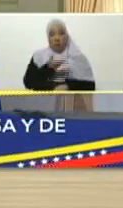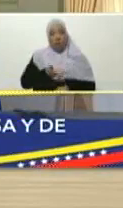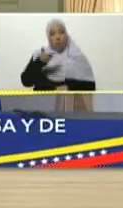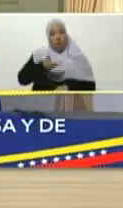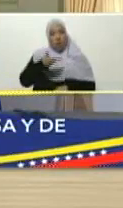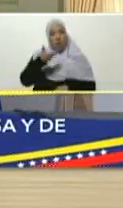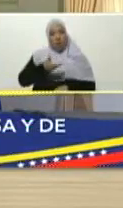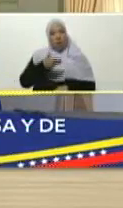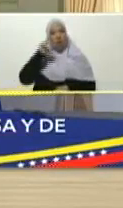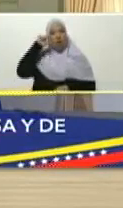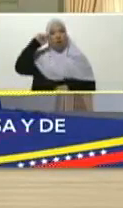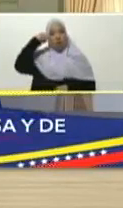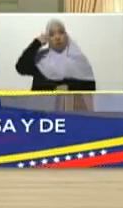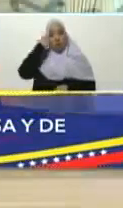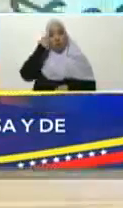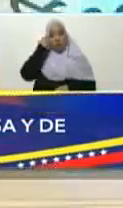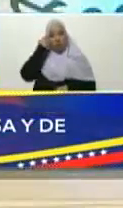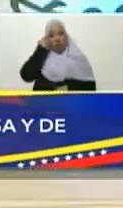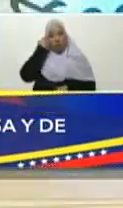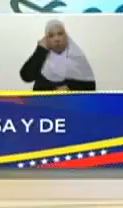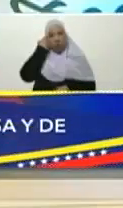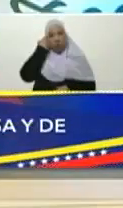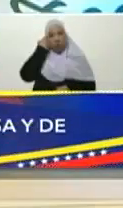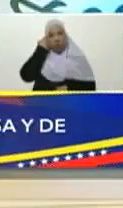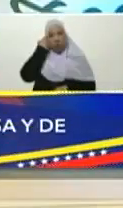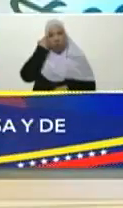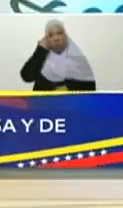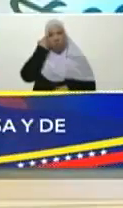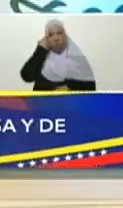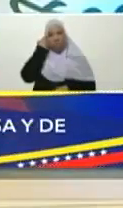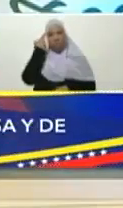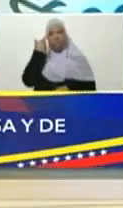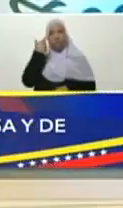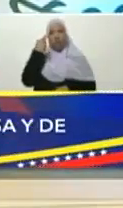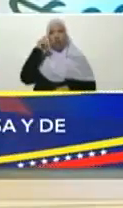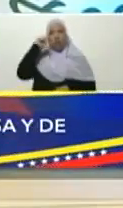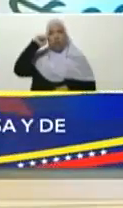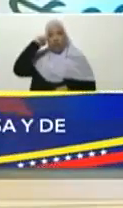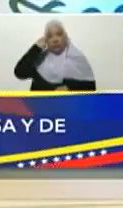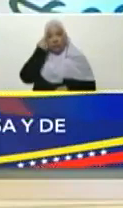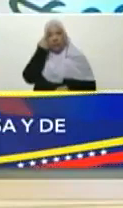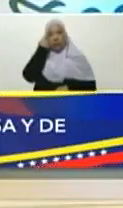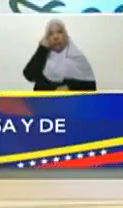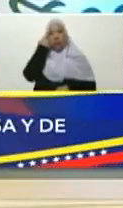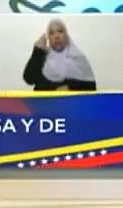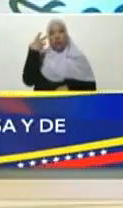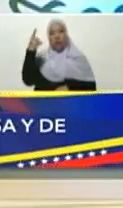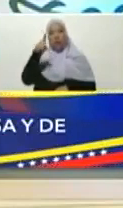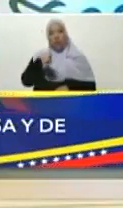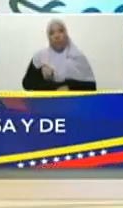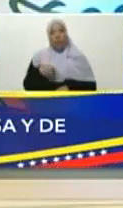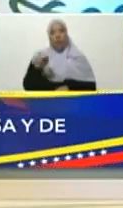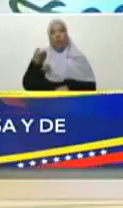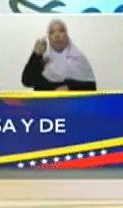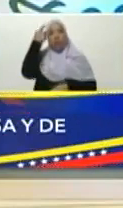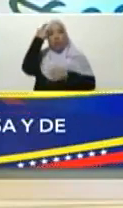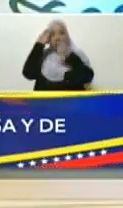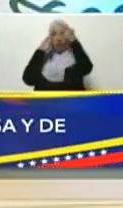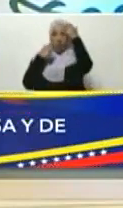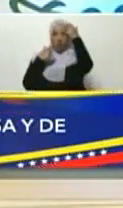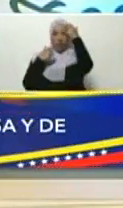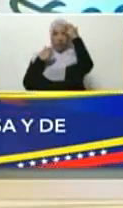porque hoy recordamos y conmemoramos y recordamos entrañablemente también al